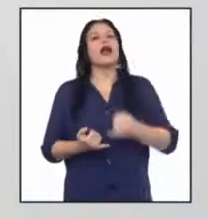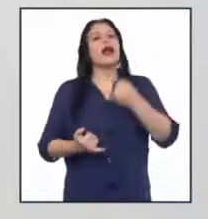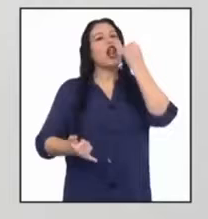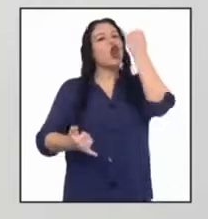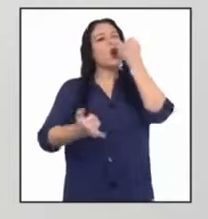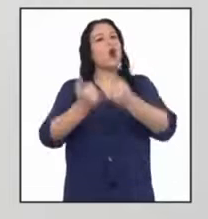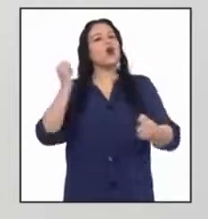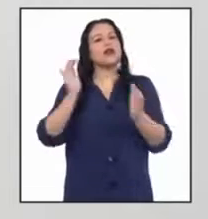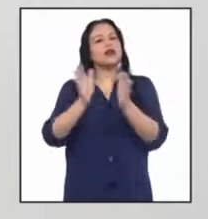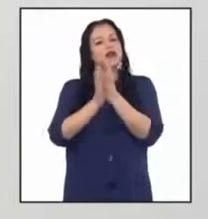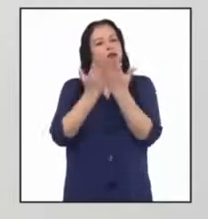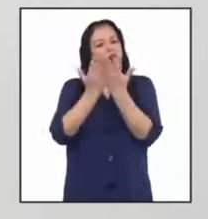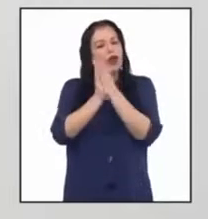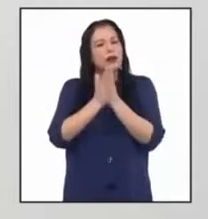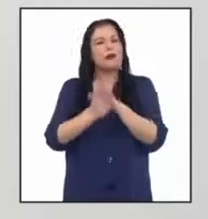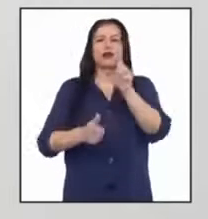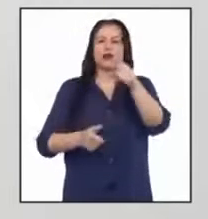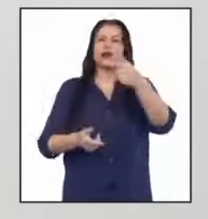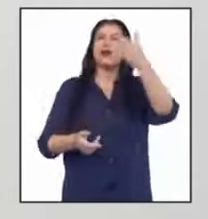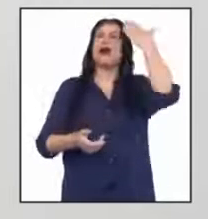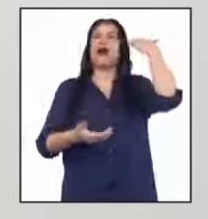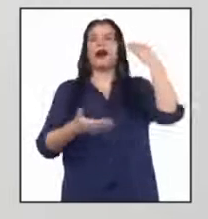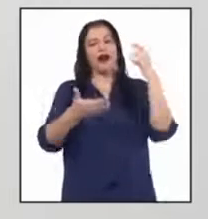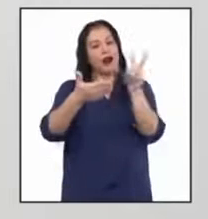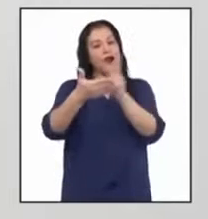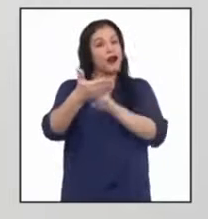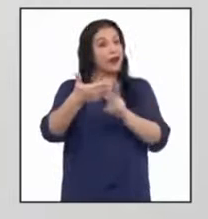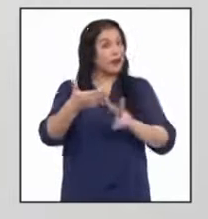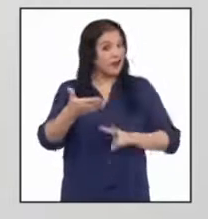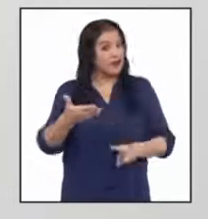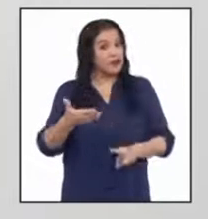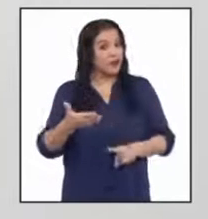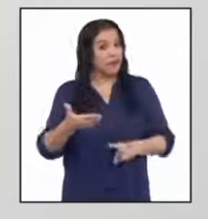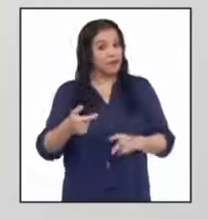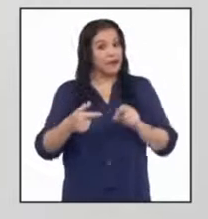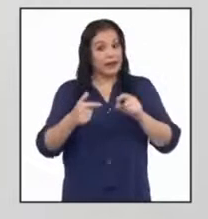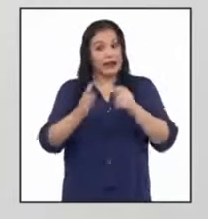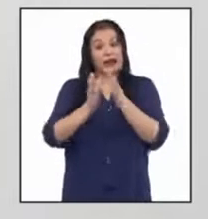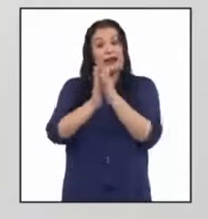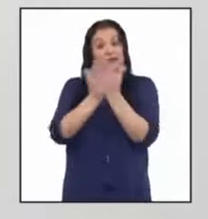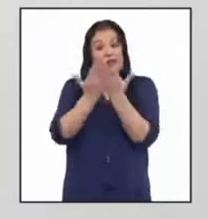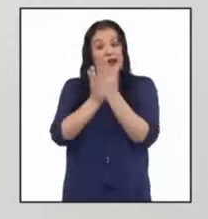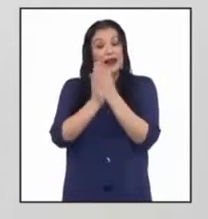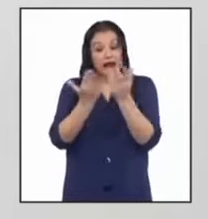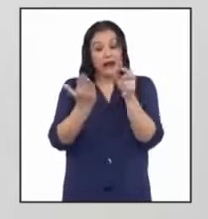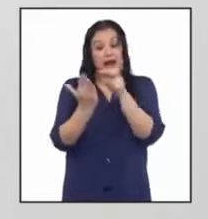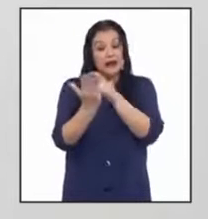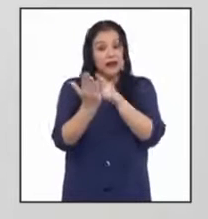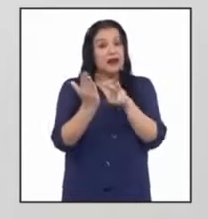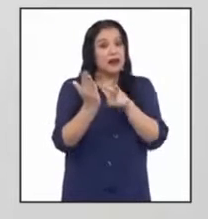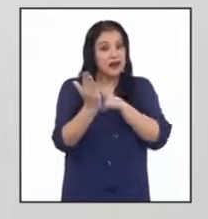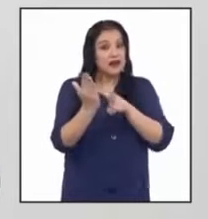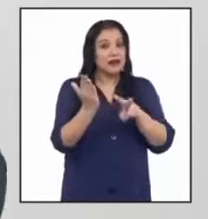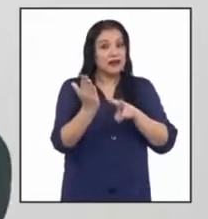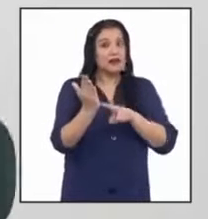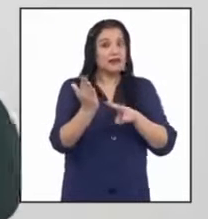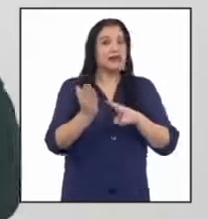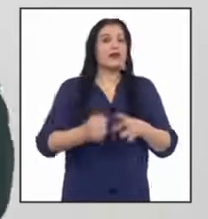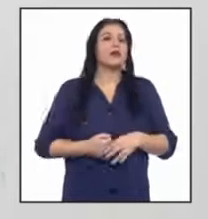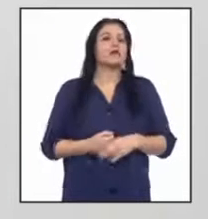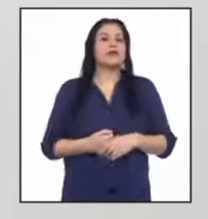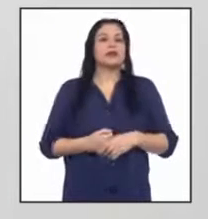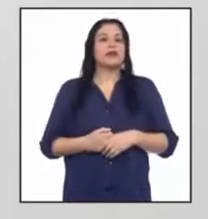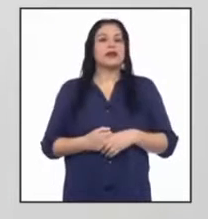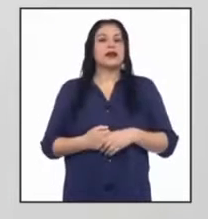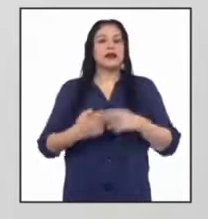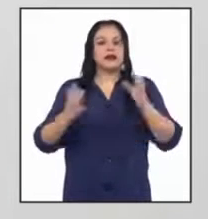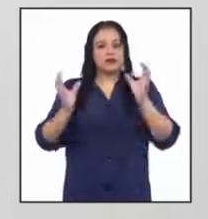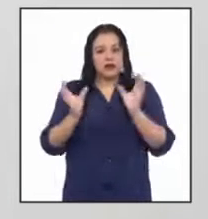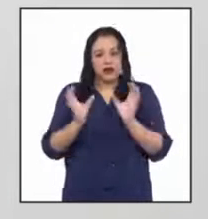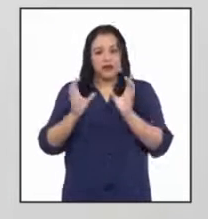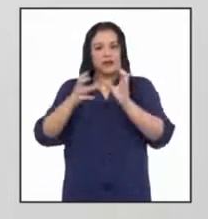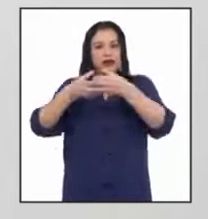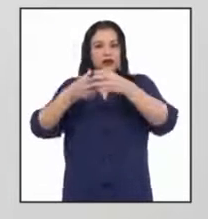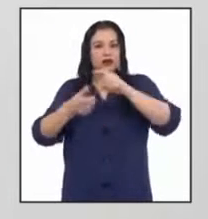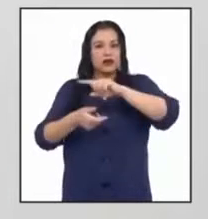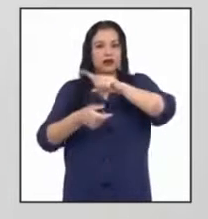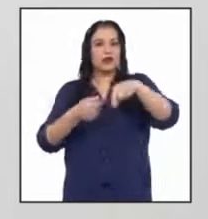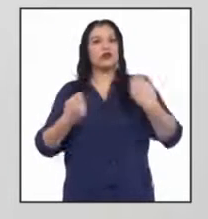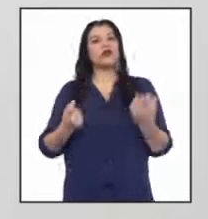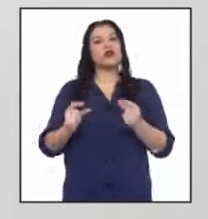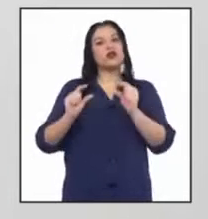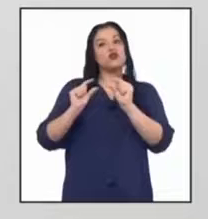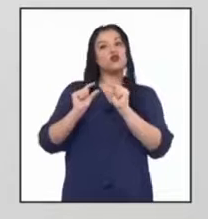de literatura que hayan leído. ¿Sabían que ese libro de todas maneras se encuentra comprendido dentro de uno de los 3